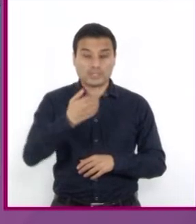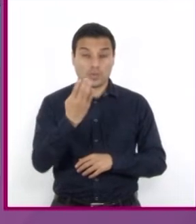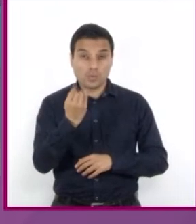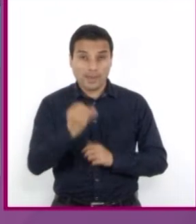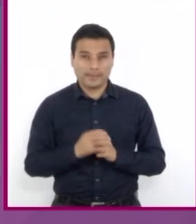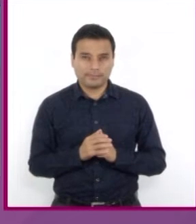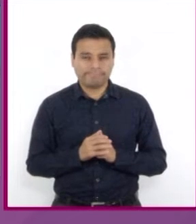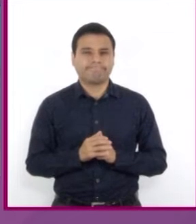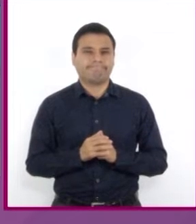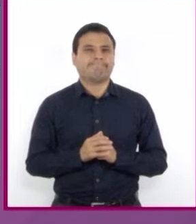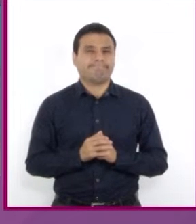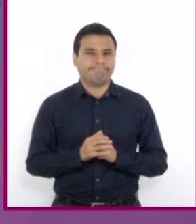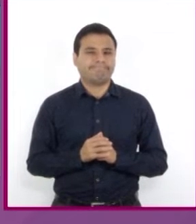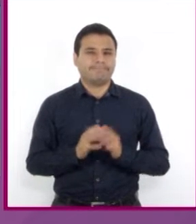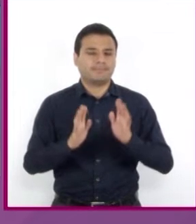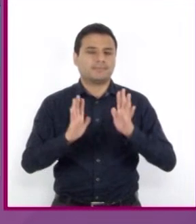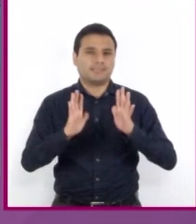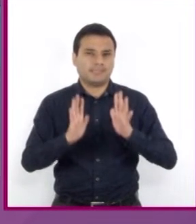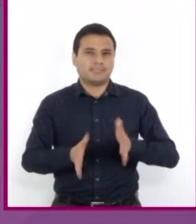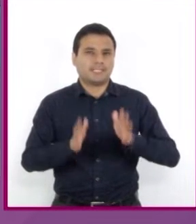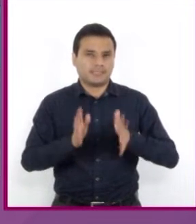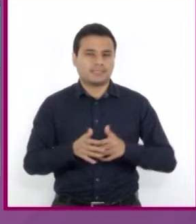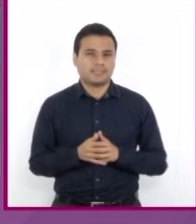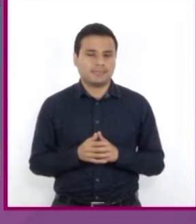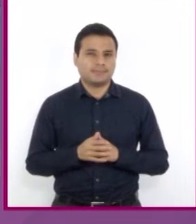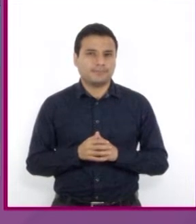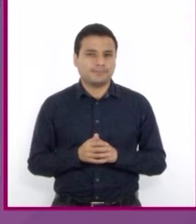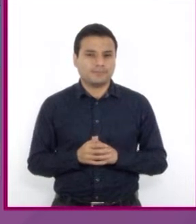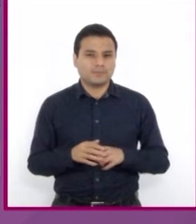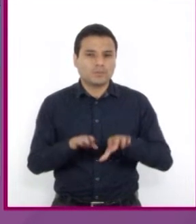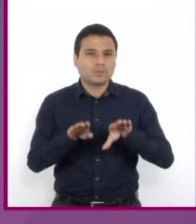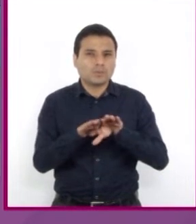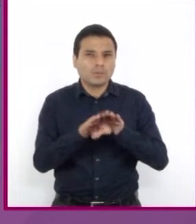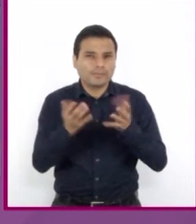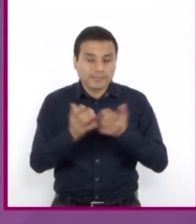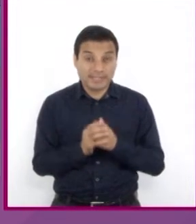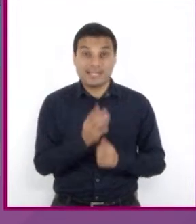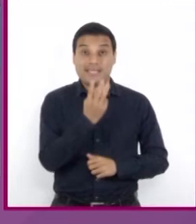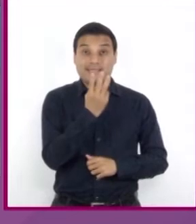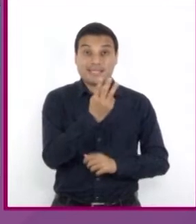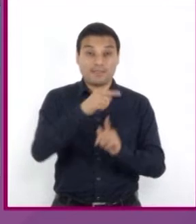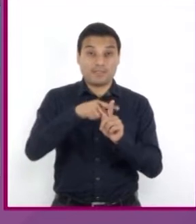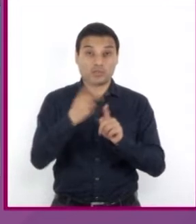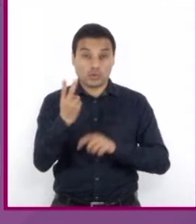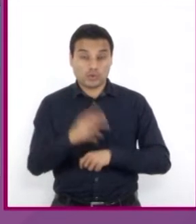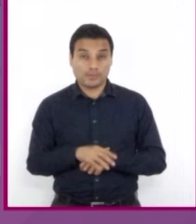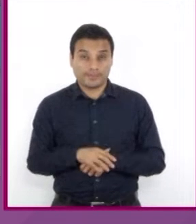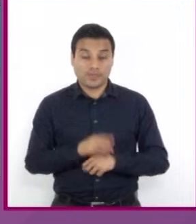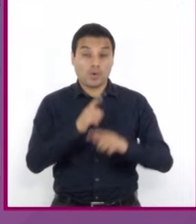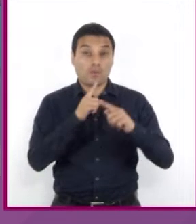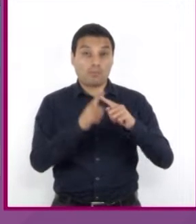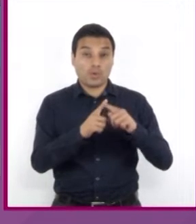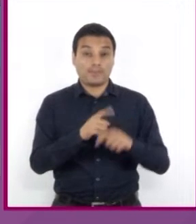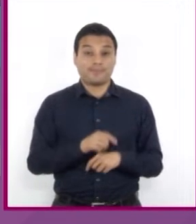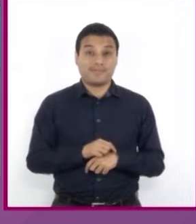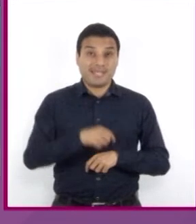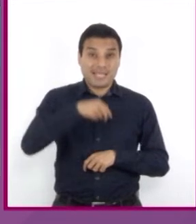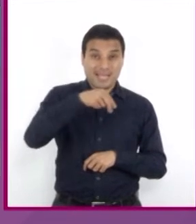9, sabemos que la expresión algebraica que la modela es 3 más 2 que multiplica a n menos